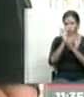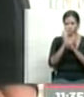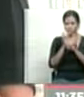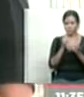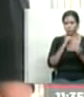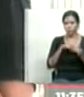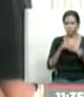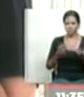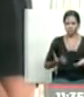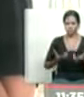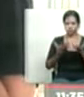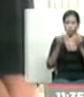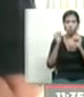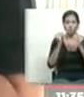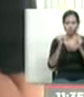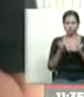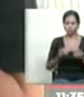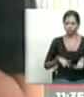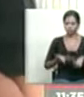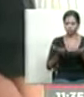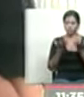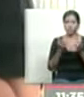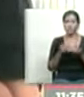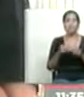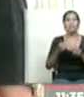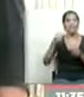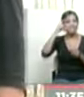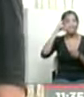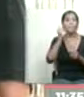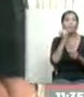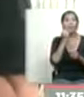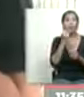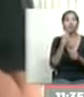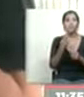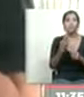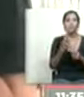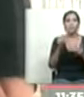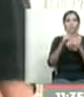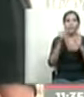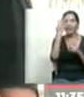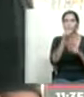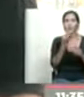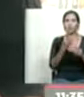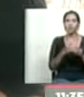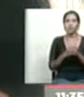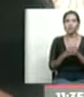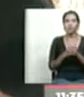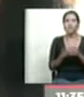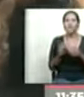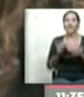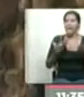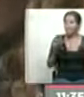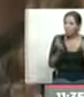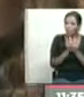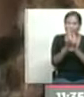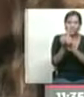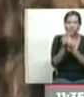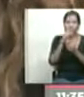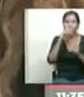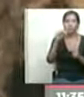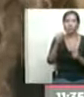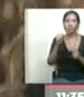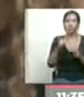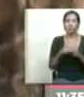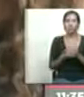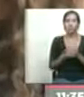Y ese día él me dijo unas palabras muy hermosas que recuerdo. ¿Sabes, Omar? Hay que acompañar a Maduro. Yo